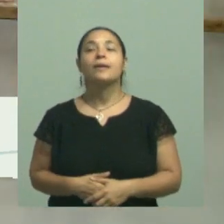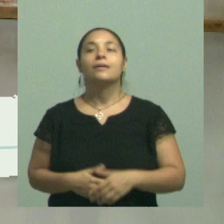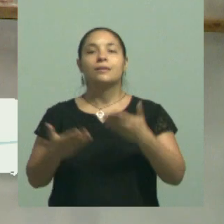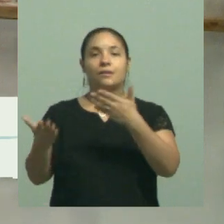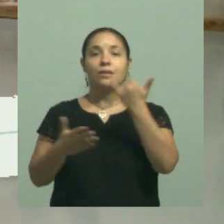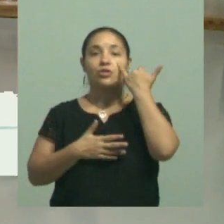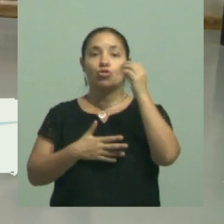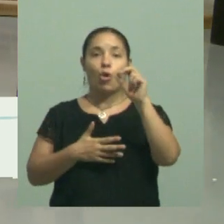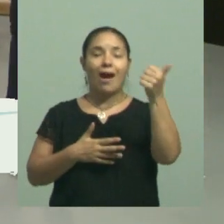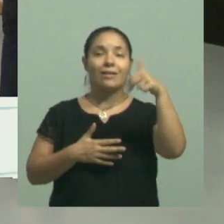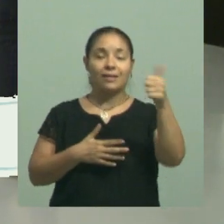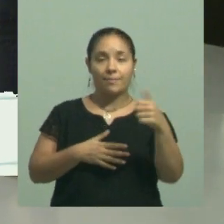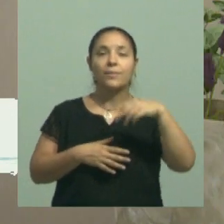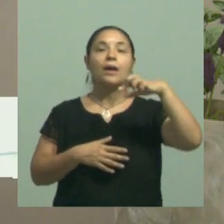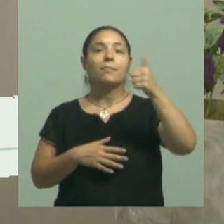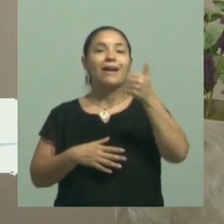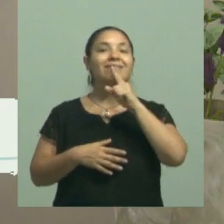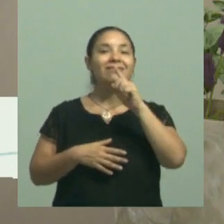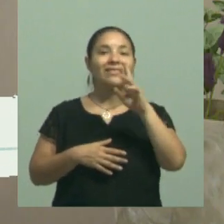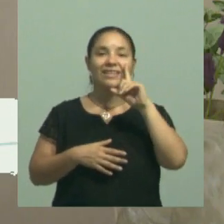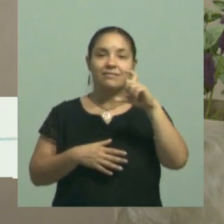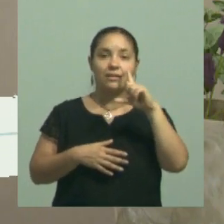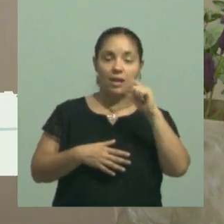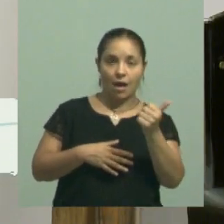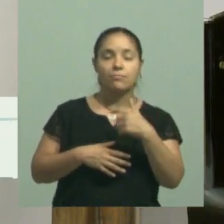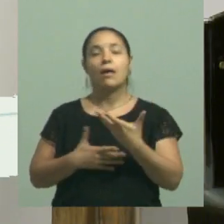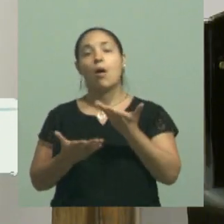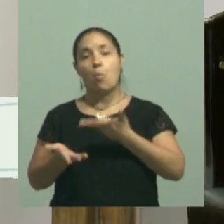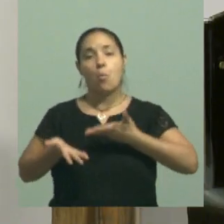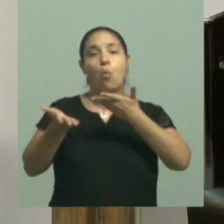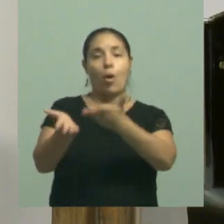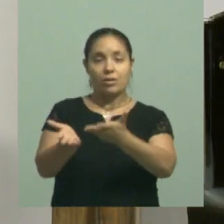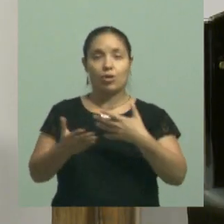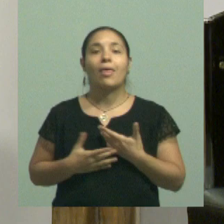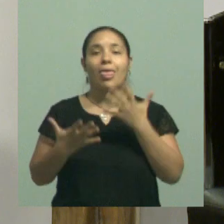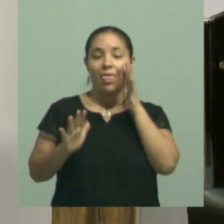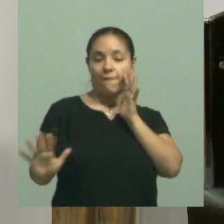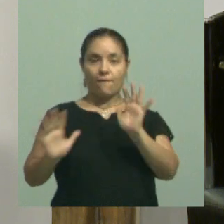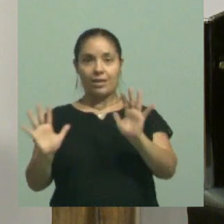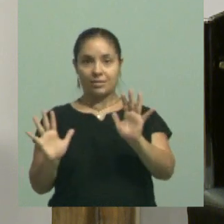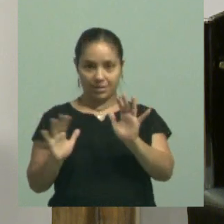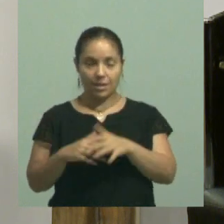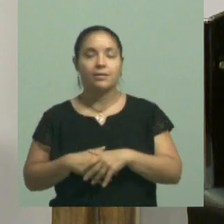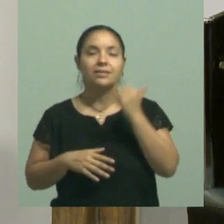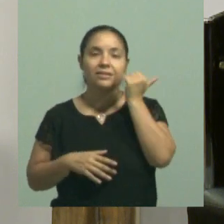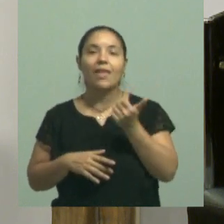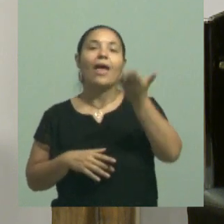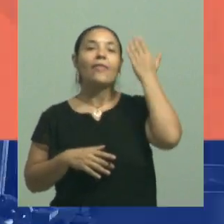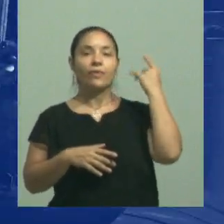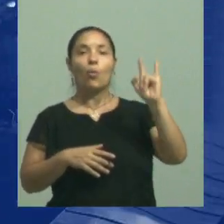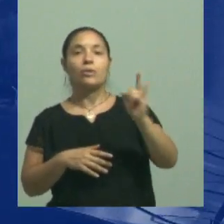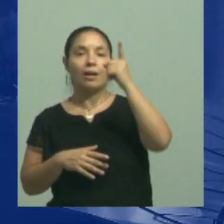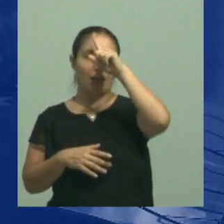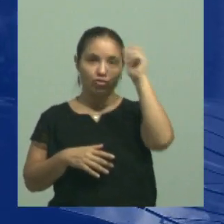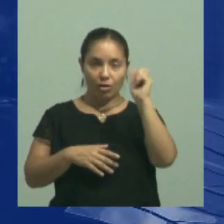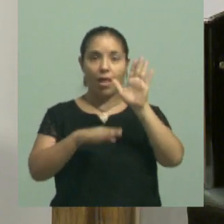Joana Matos y Patricia Puebla, bueno, haciendo esta demostración de defensa personal en un taller que ya se hizo durante el fin de semana en la Universidad Nacional de Cuyo en